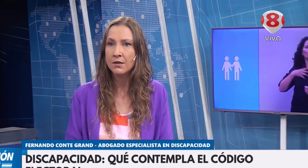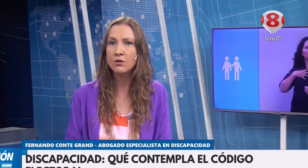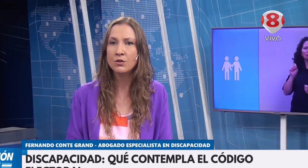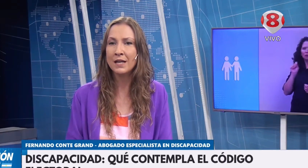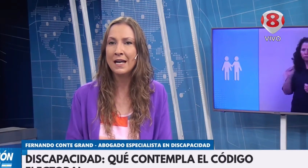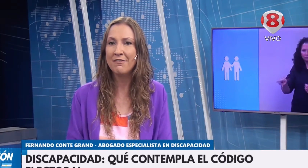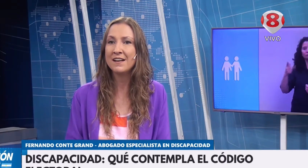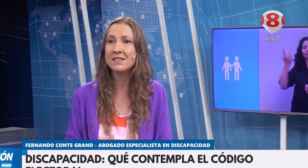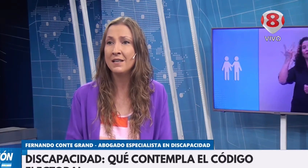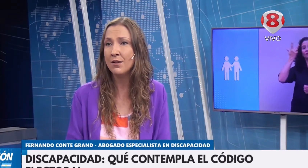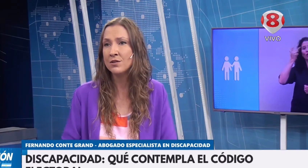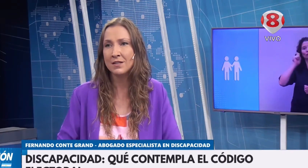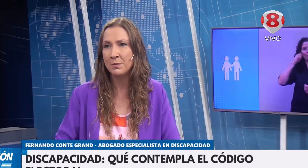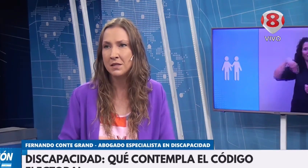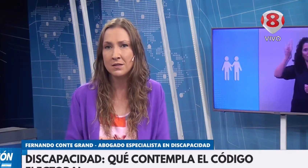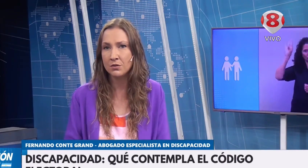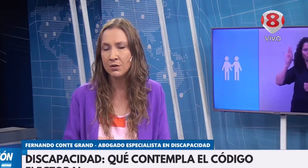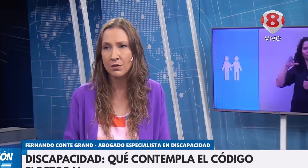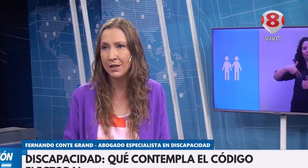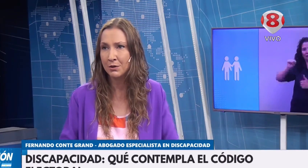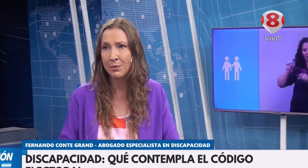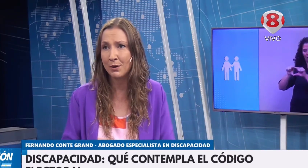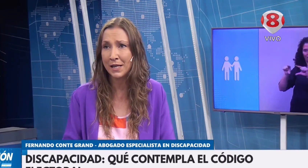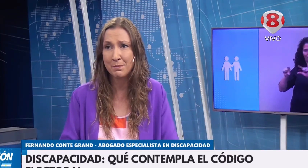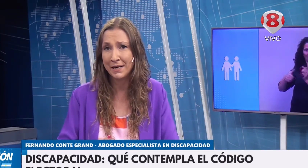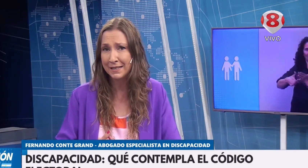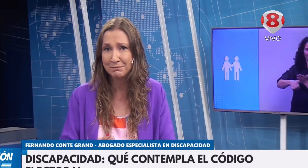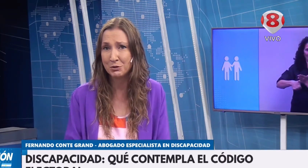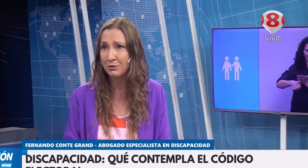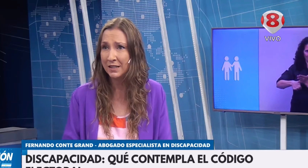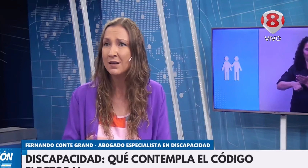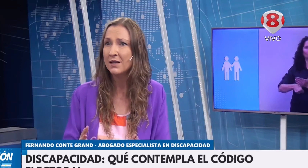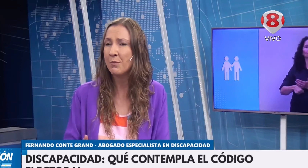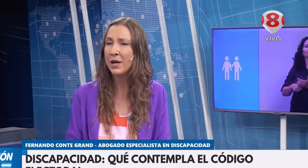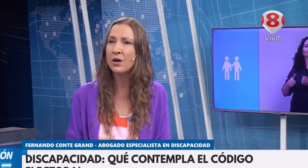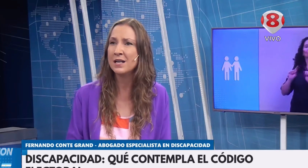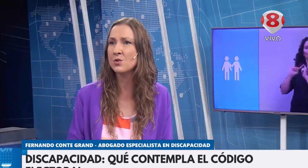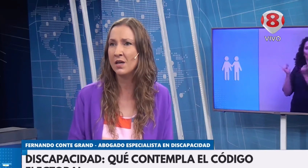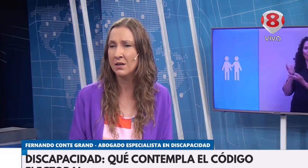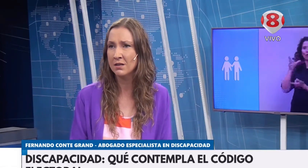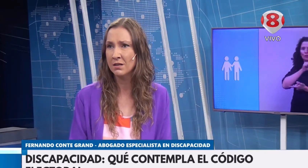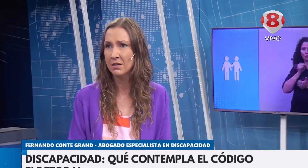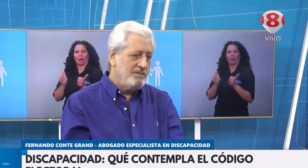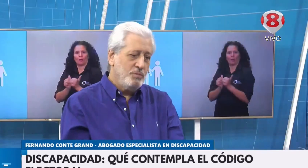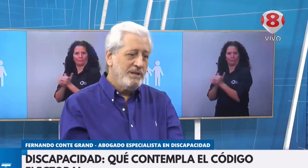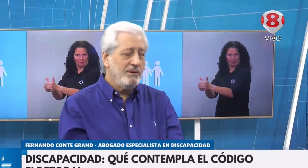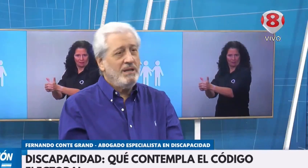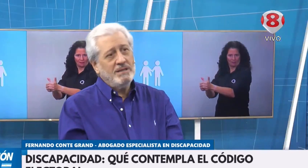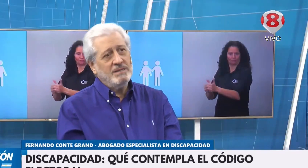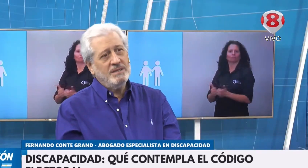manera no tenga la facilidad o ya termine diciendo no tengo ganas de ir a votar porque la verdad que para ir a sufrir digamos es lo